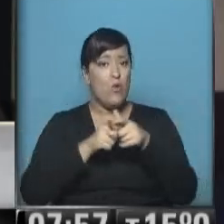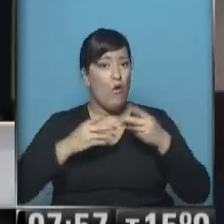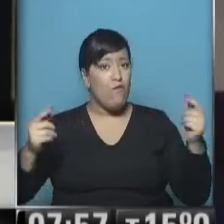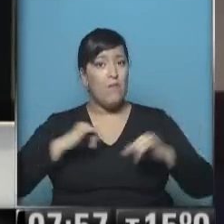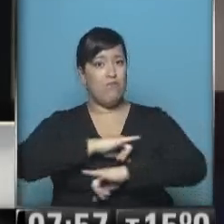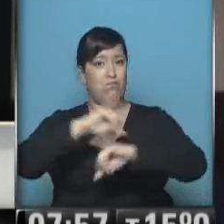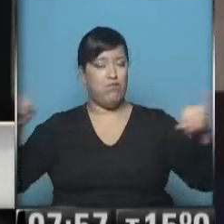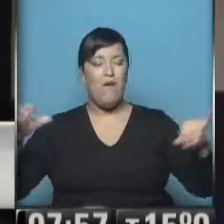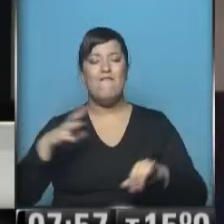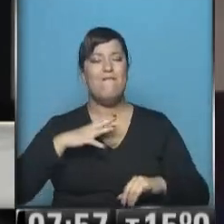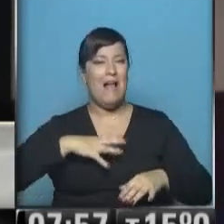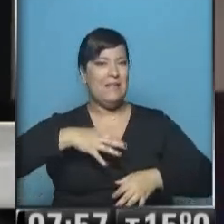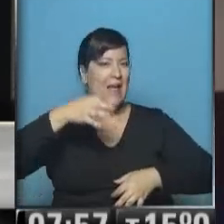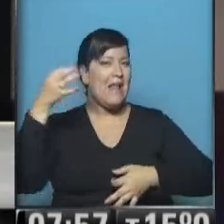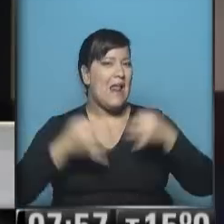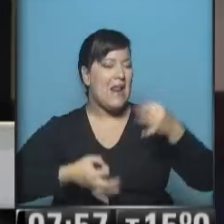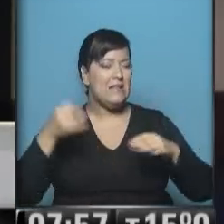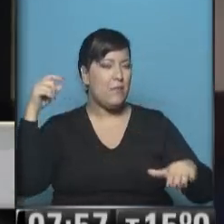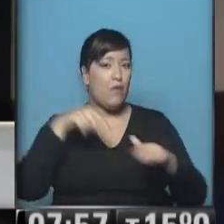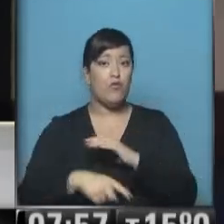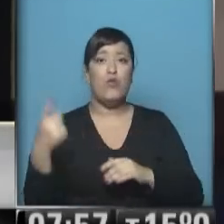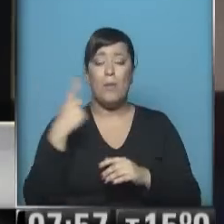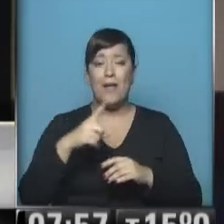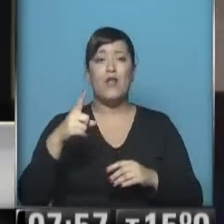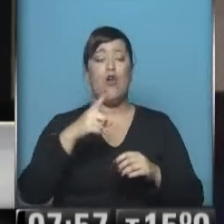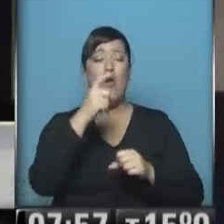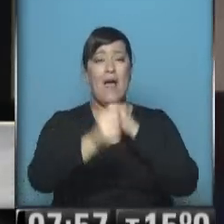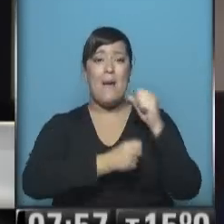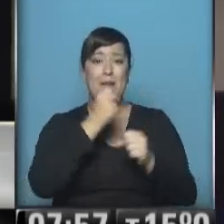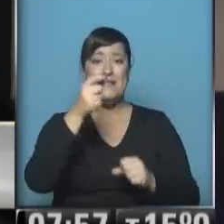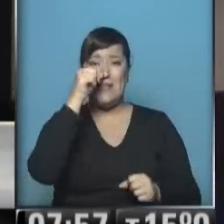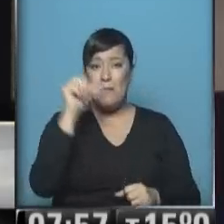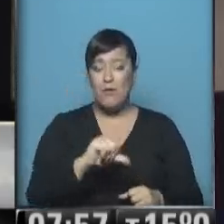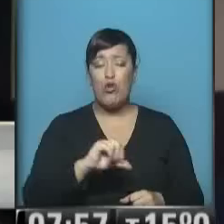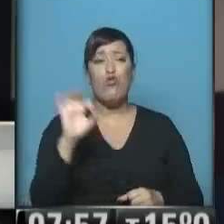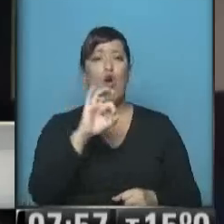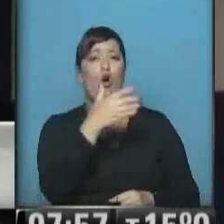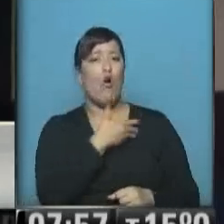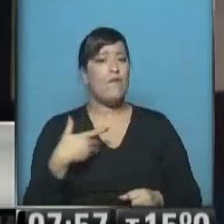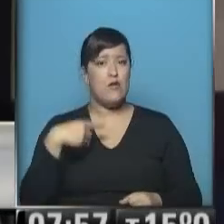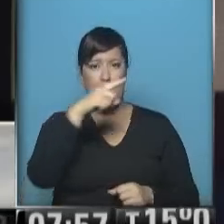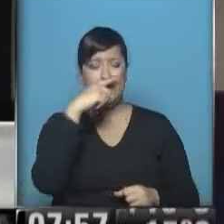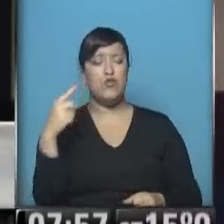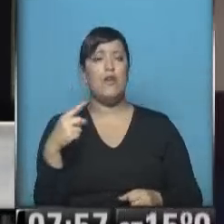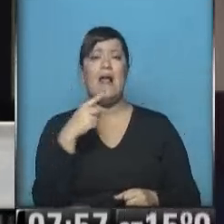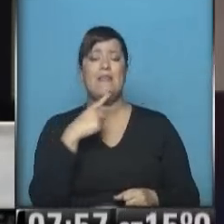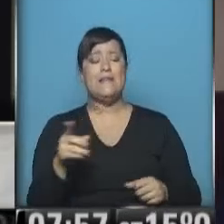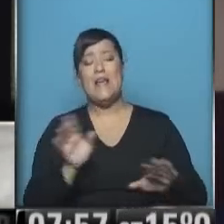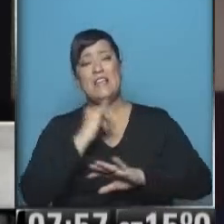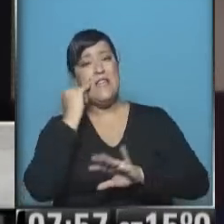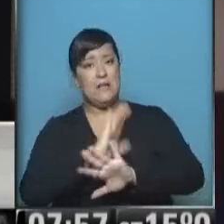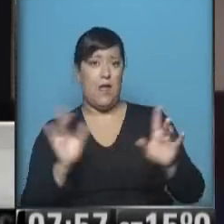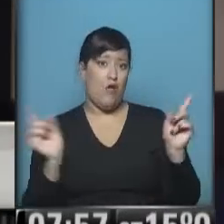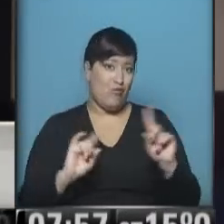así ni las claro ni las petroleras ni el el gobierno nacional quiso dar por cerrado el tema y